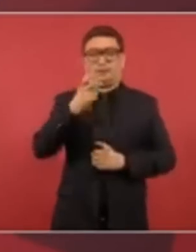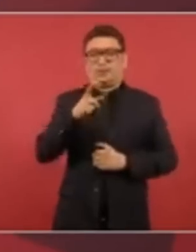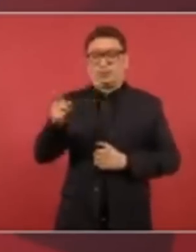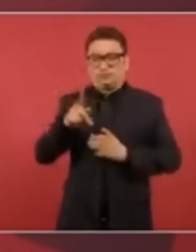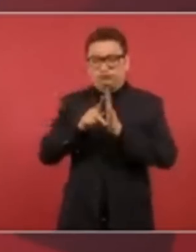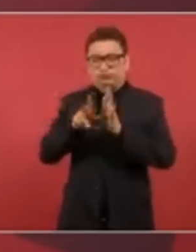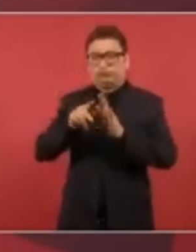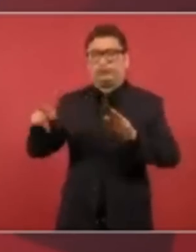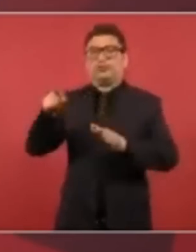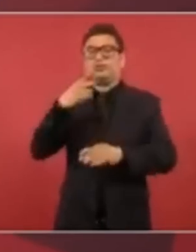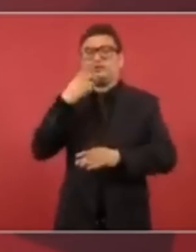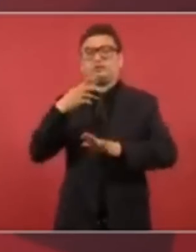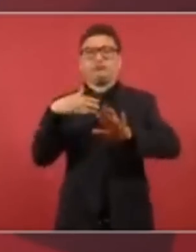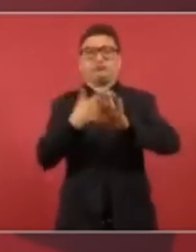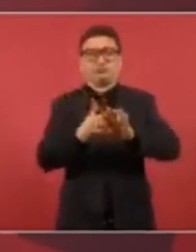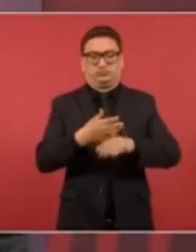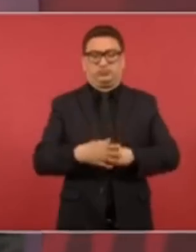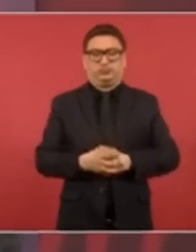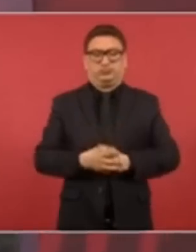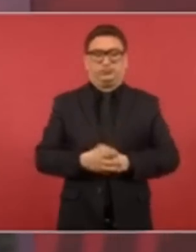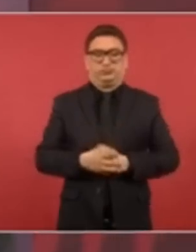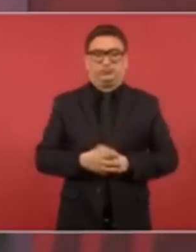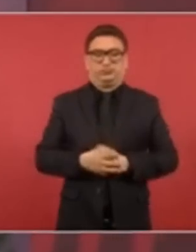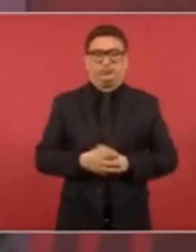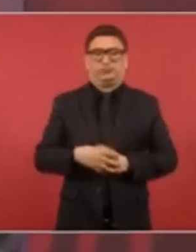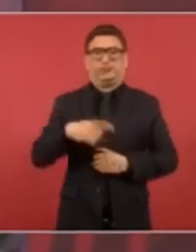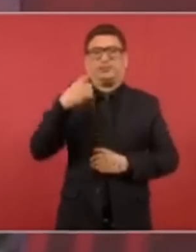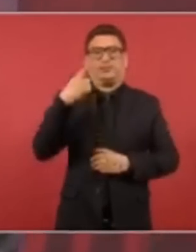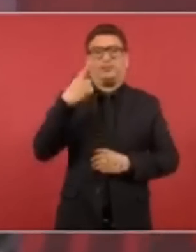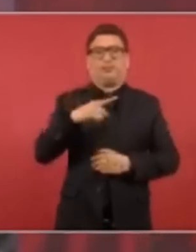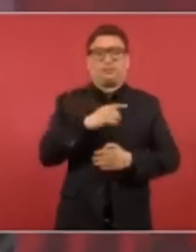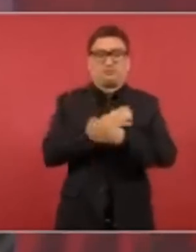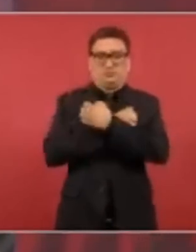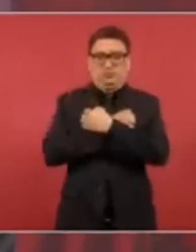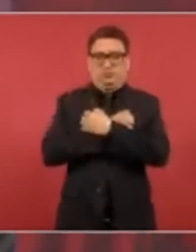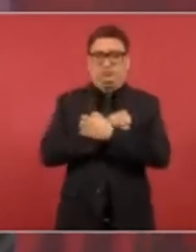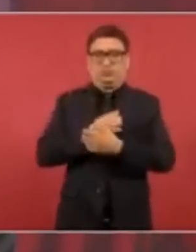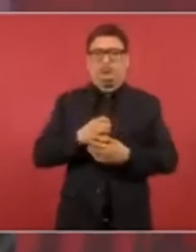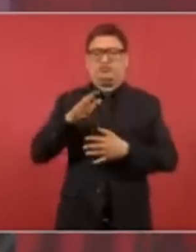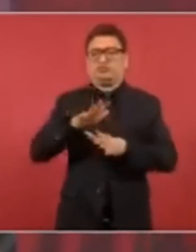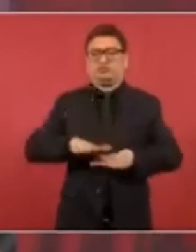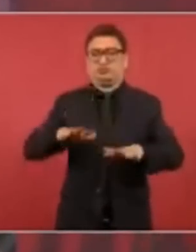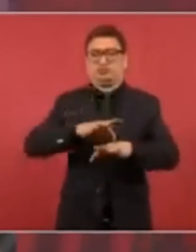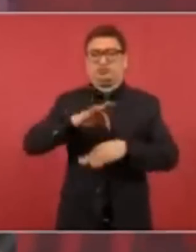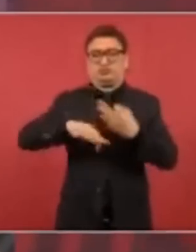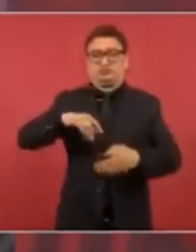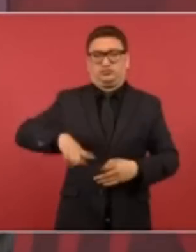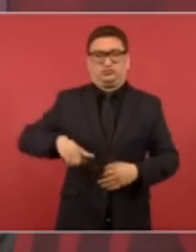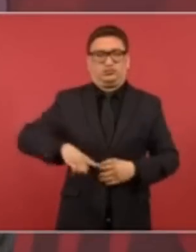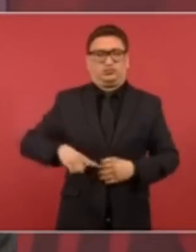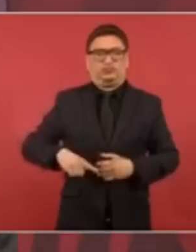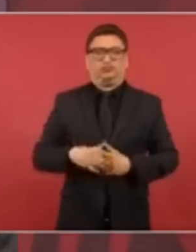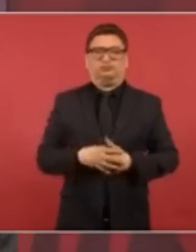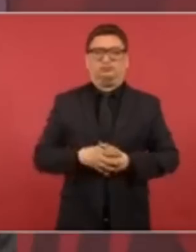manifestando y meter a la cárcel a los líderes. Amigos y amigas, hoy el presidente exhibió a Claudio